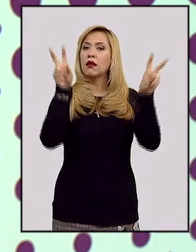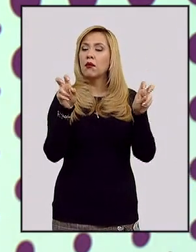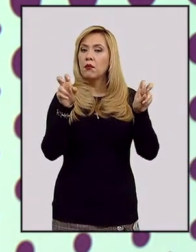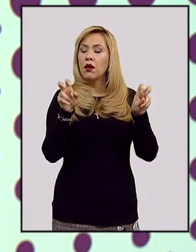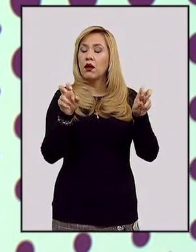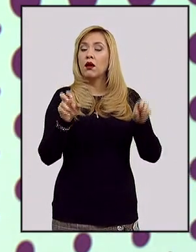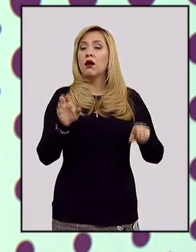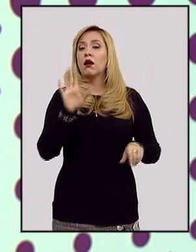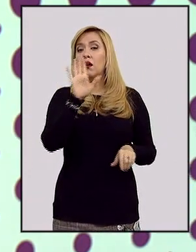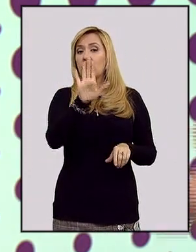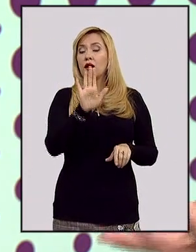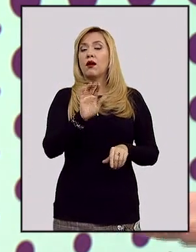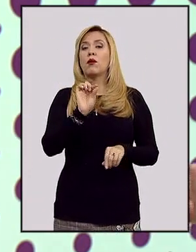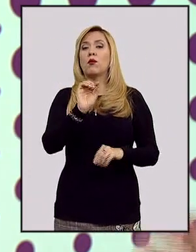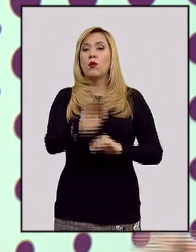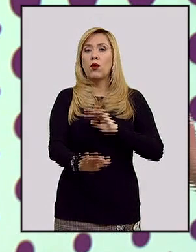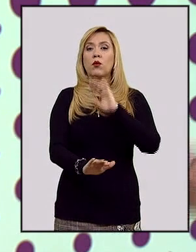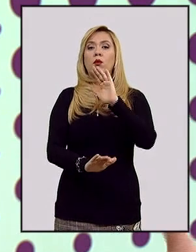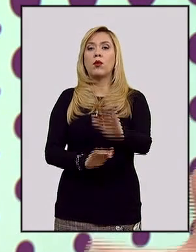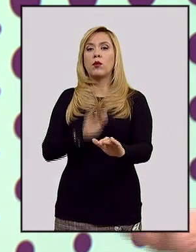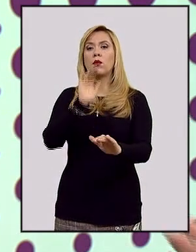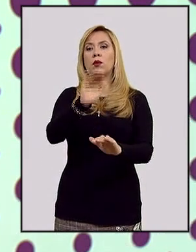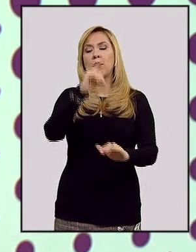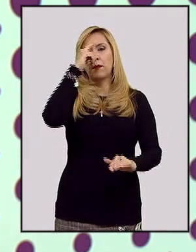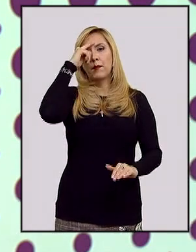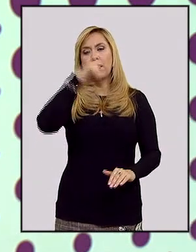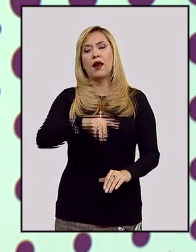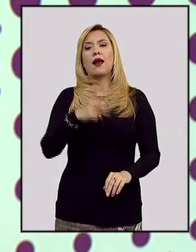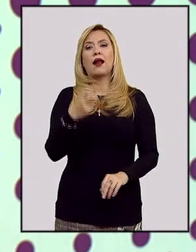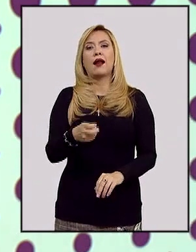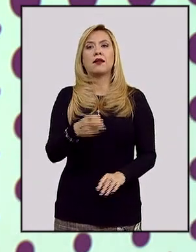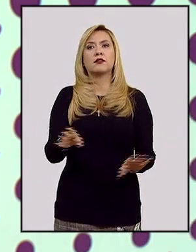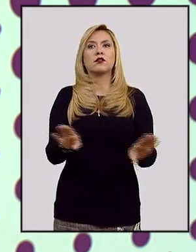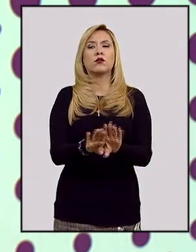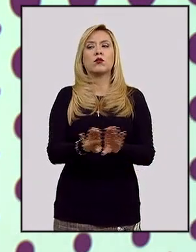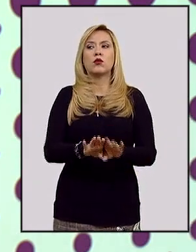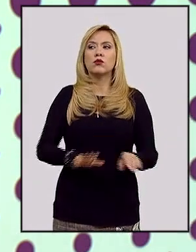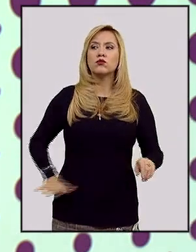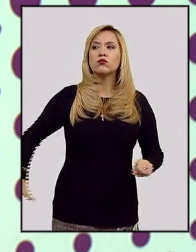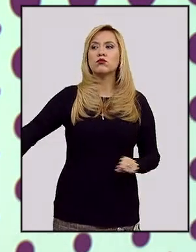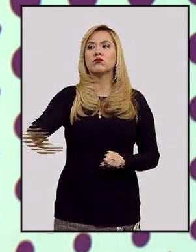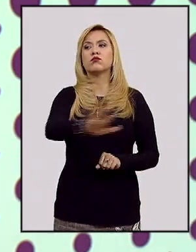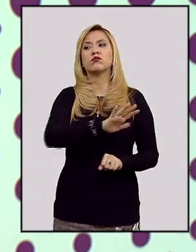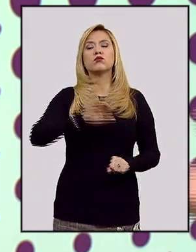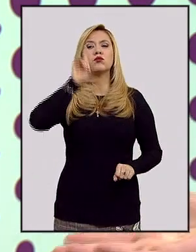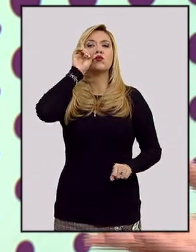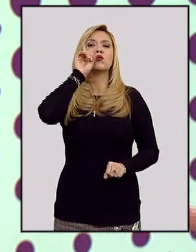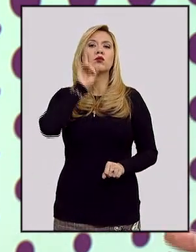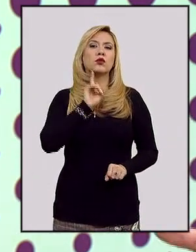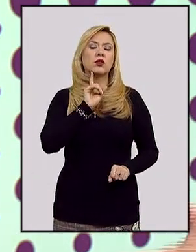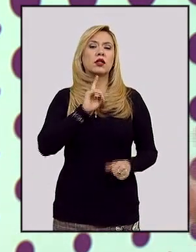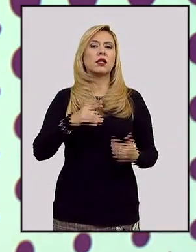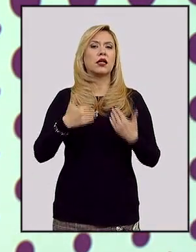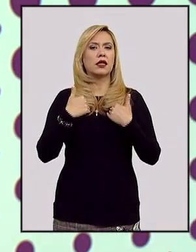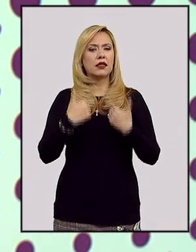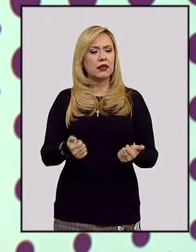importante, son pasos hacia esta apropiación de estos procesos por parte de las mujeres, y entender justo eso, que